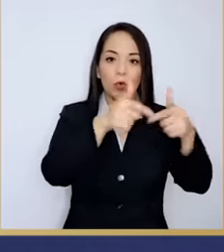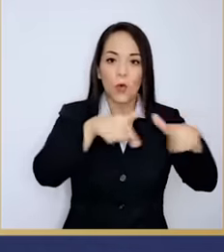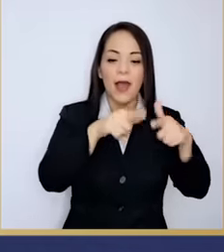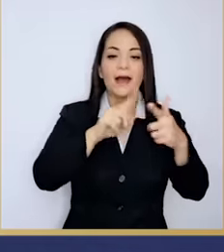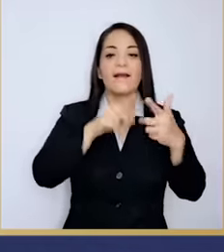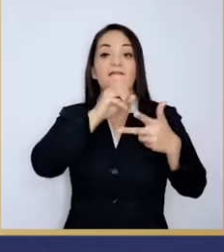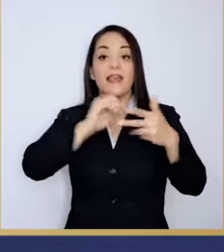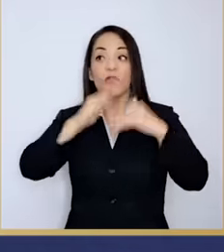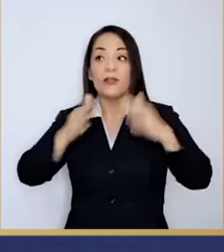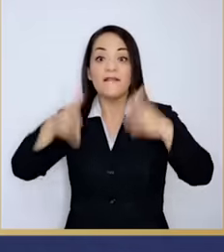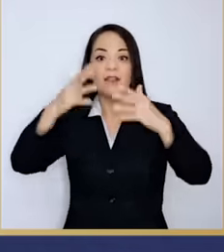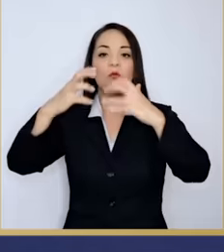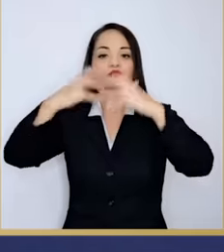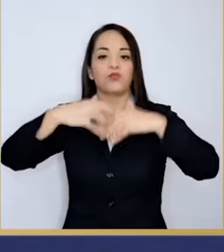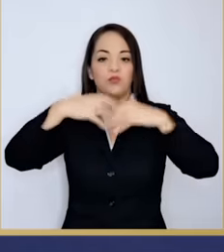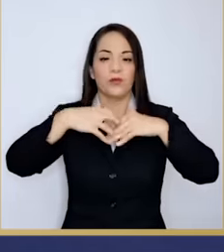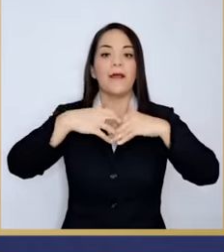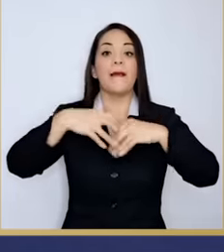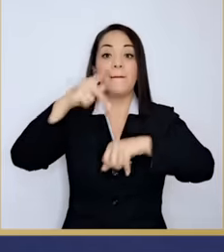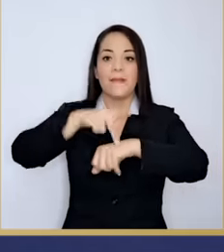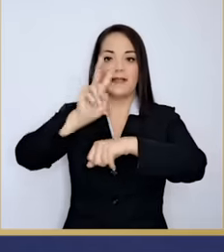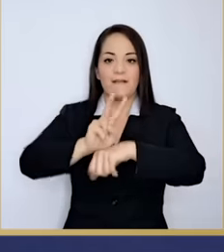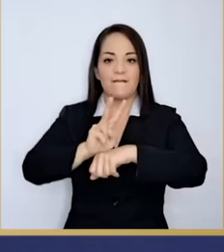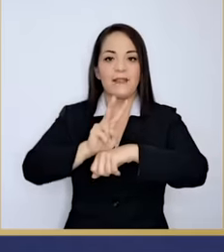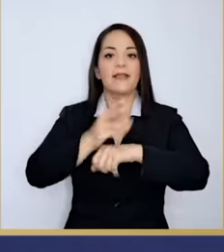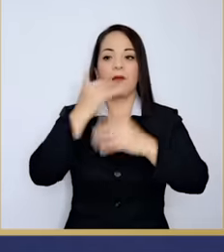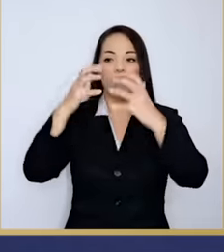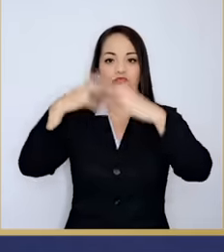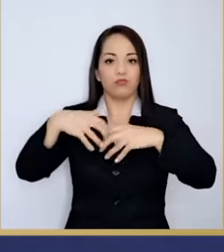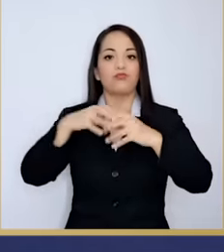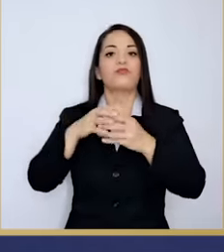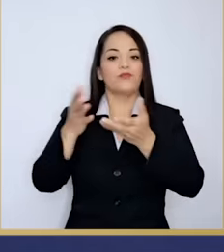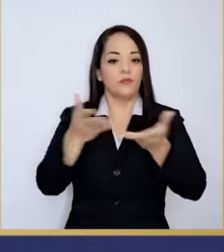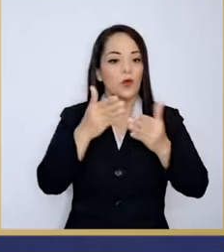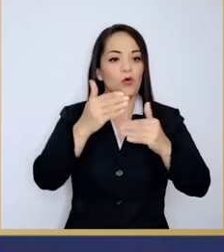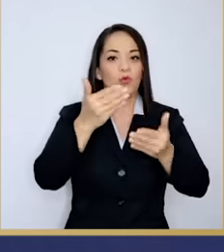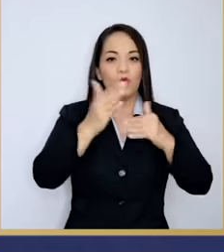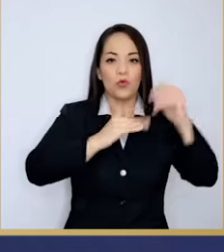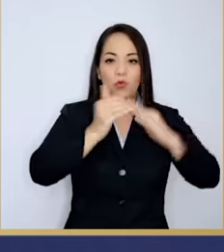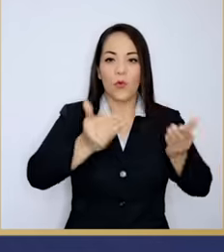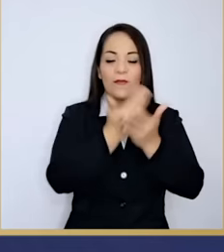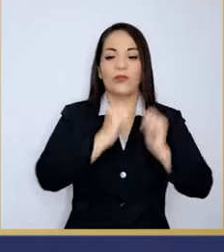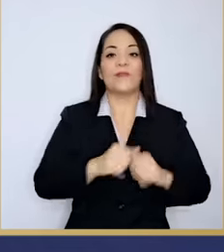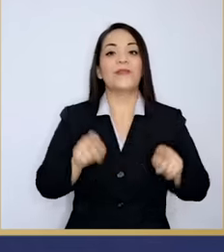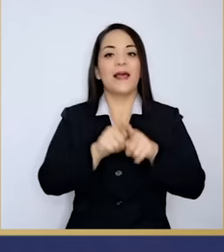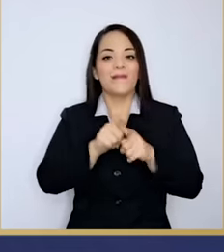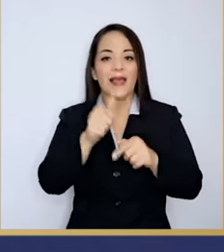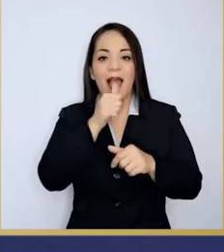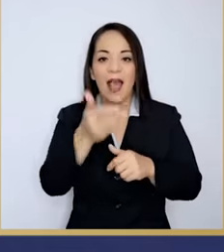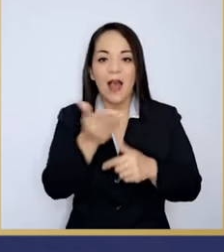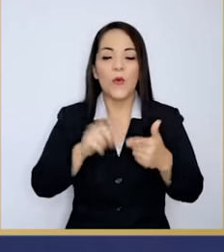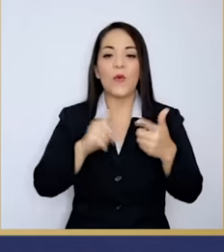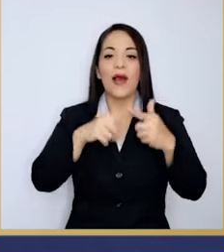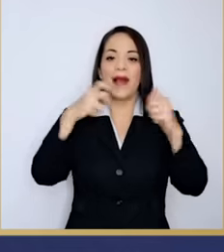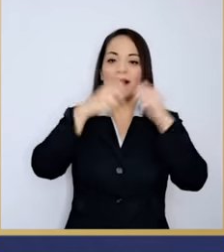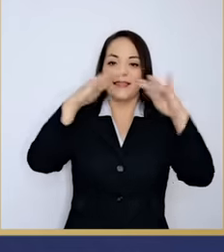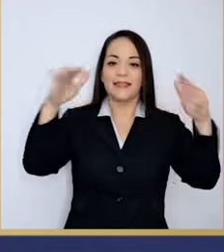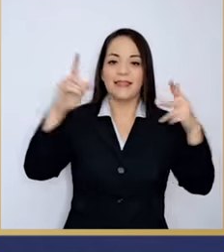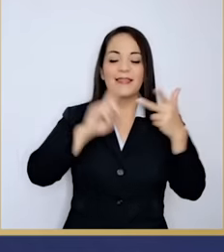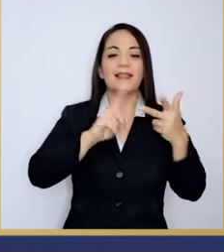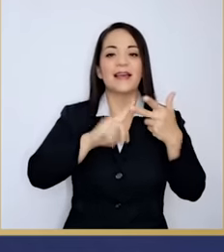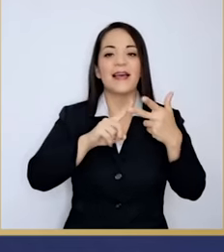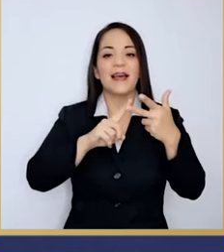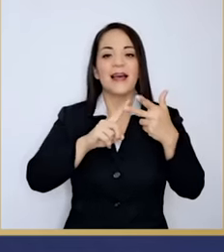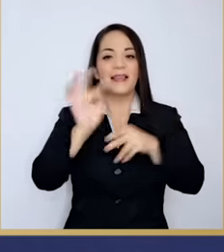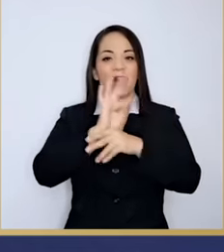la demolición de los viejos edificios ubicados en Plaza González Víquez. Tendríamos también la disponibilidad de agua,